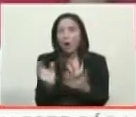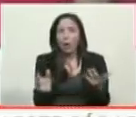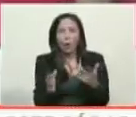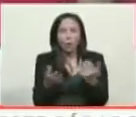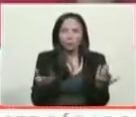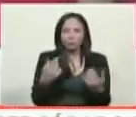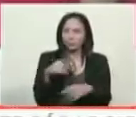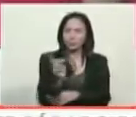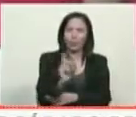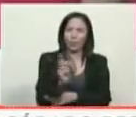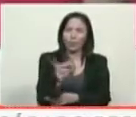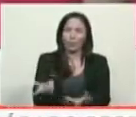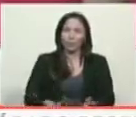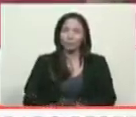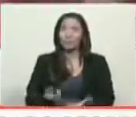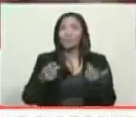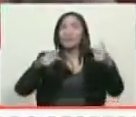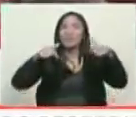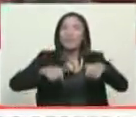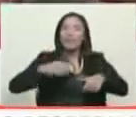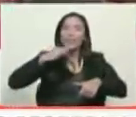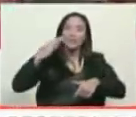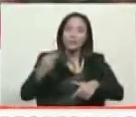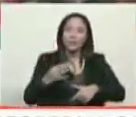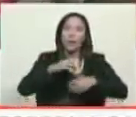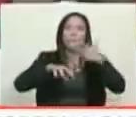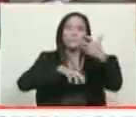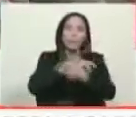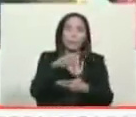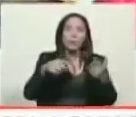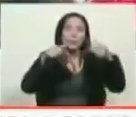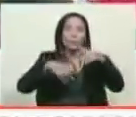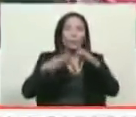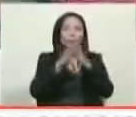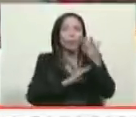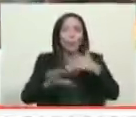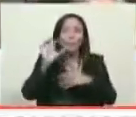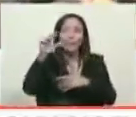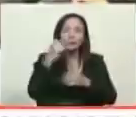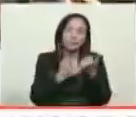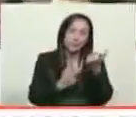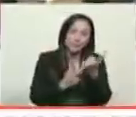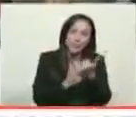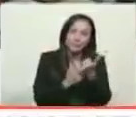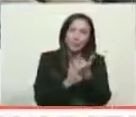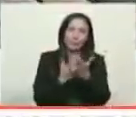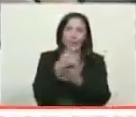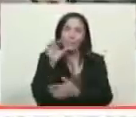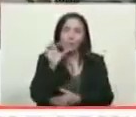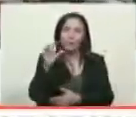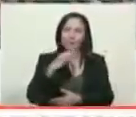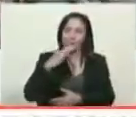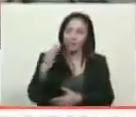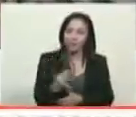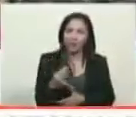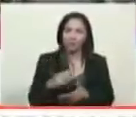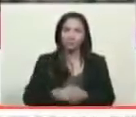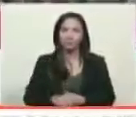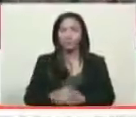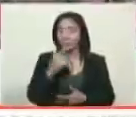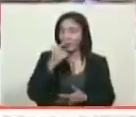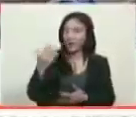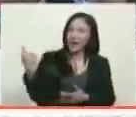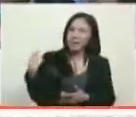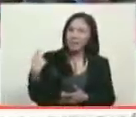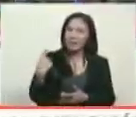no. Esto es un problema de la patria, de sentir a la patria hasta en las vísceras. Hace un día,